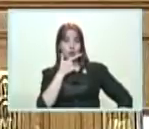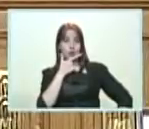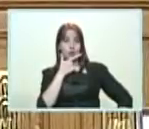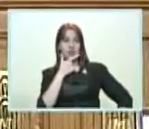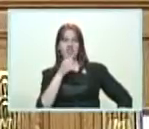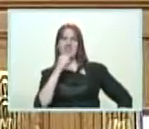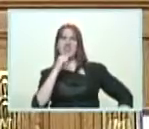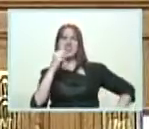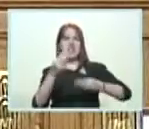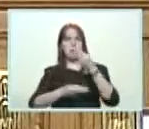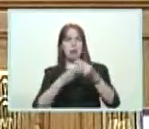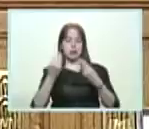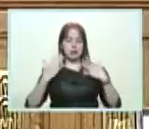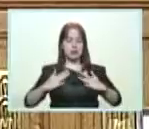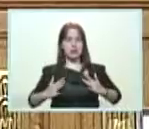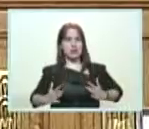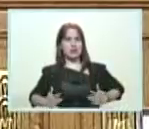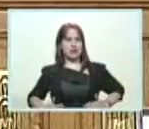Adivinen quién me lo hizo.